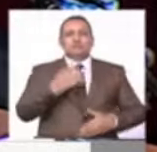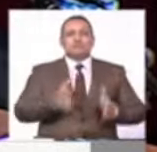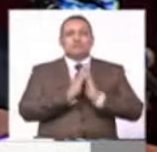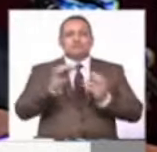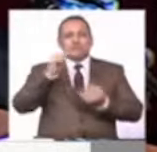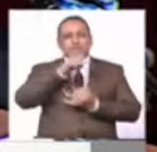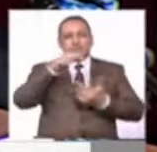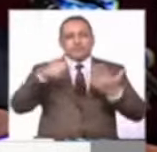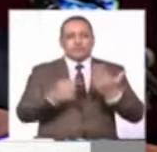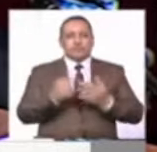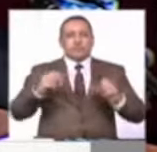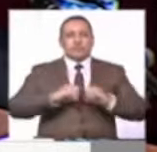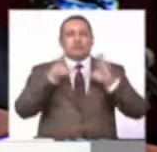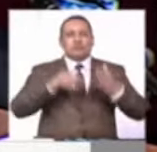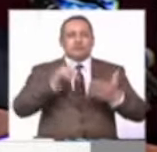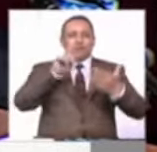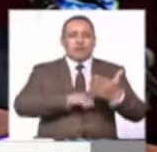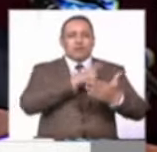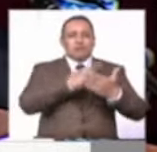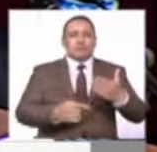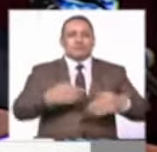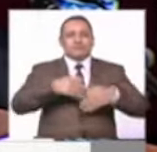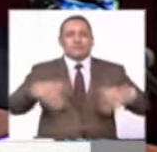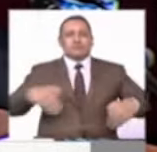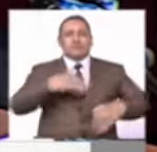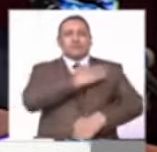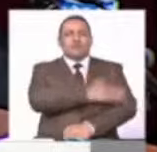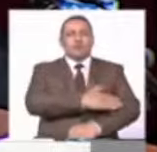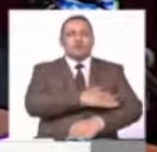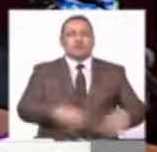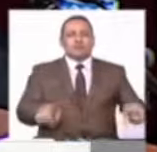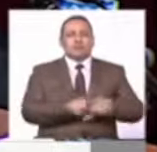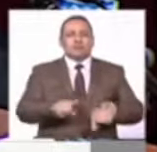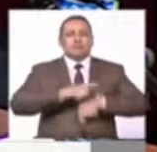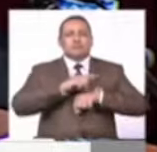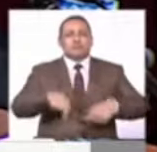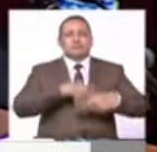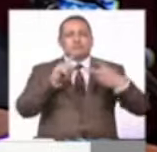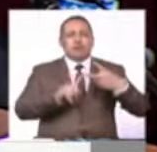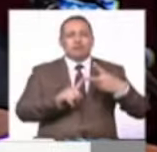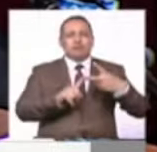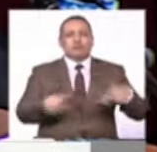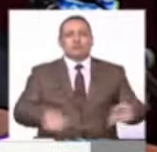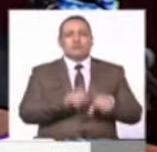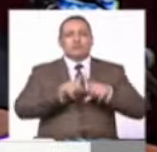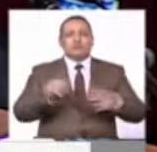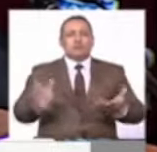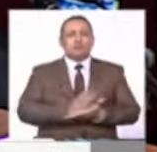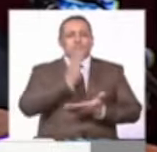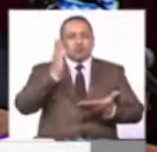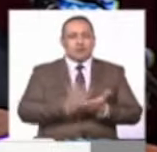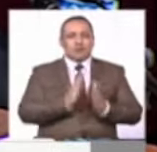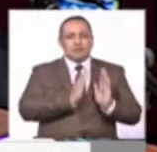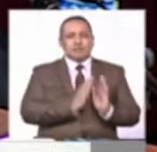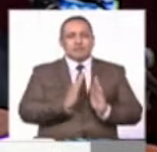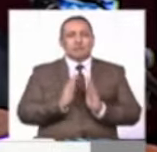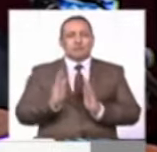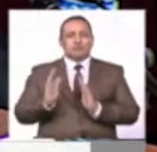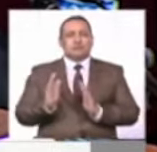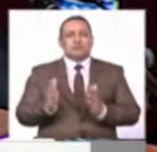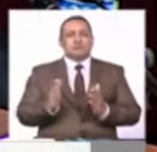demás un vicio de imparcialidad en segundo lugar un problema de debido